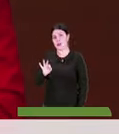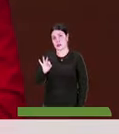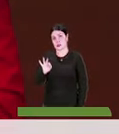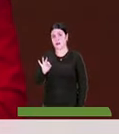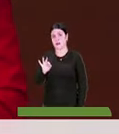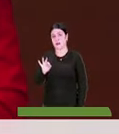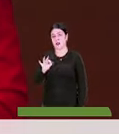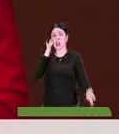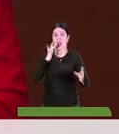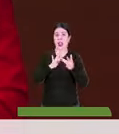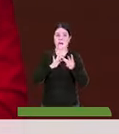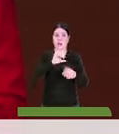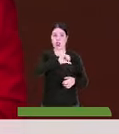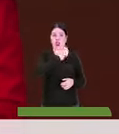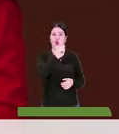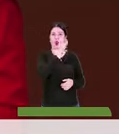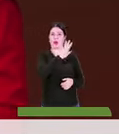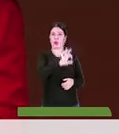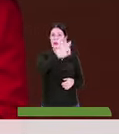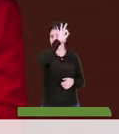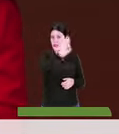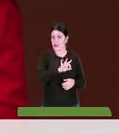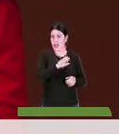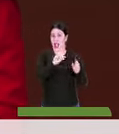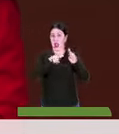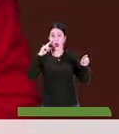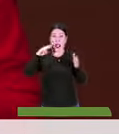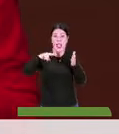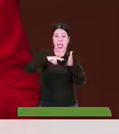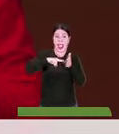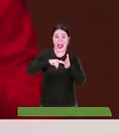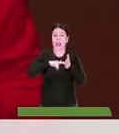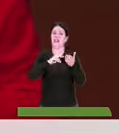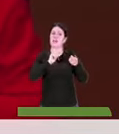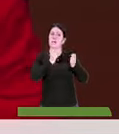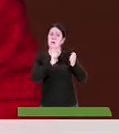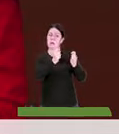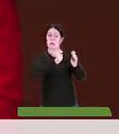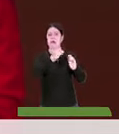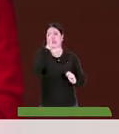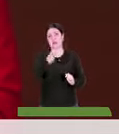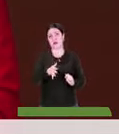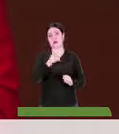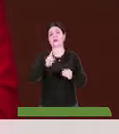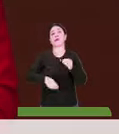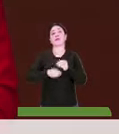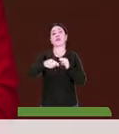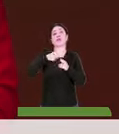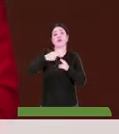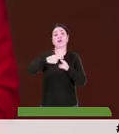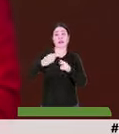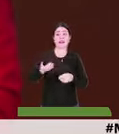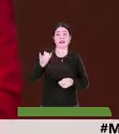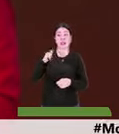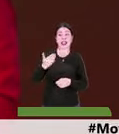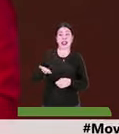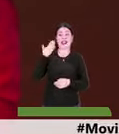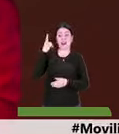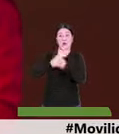zonal 4%, que con la renovación de los eléctricos se va a reducir. Además, sacamos al transporte público colectivo el año anterior,